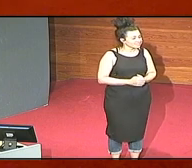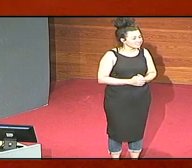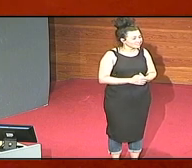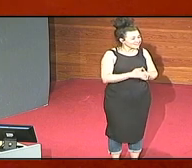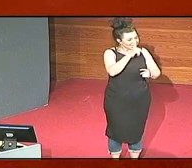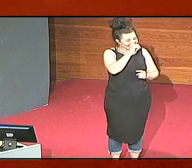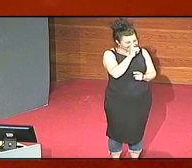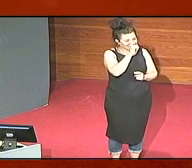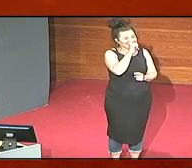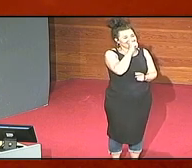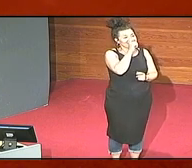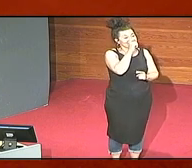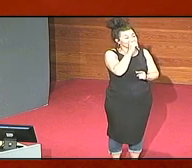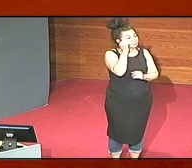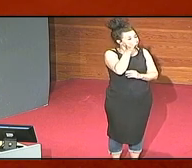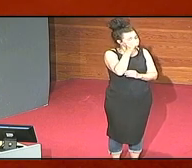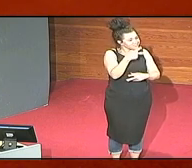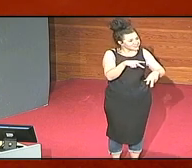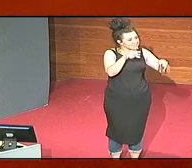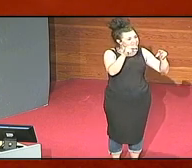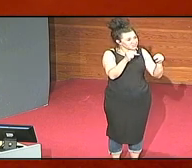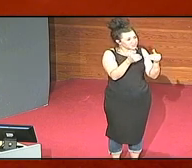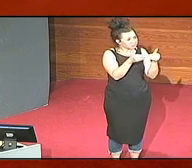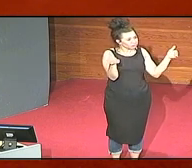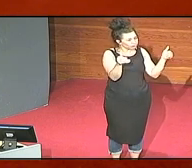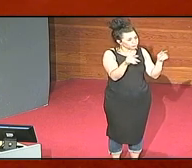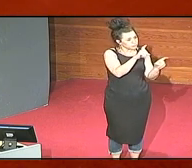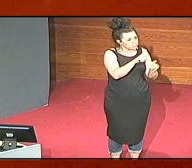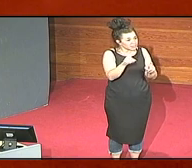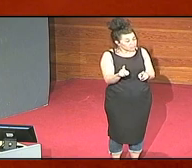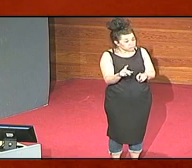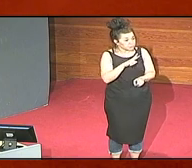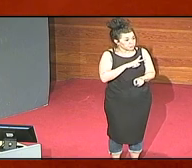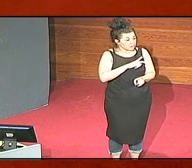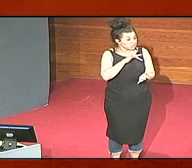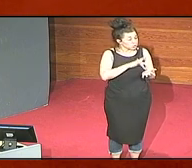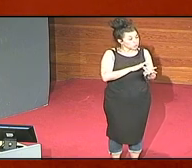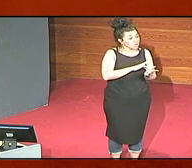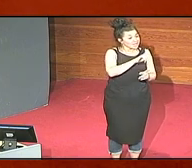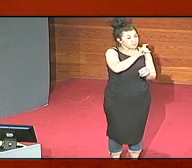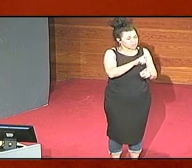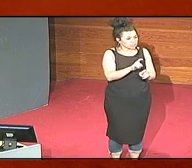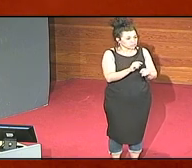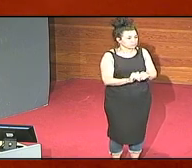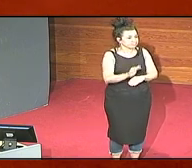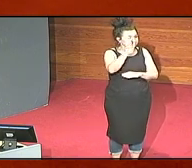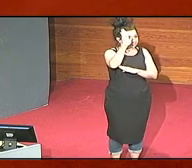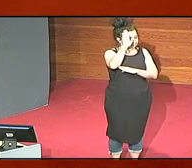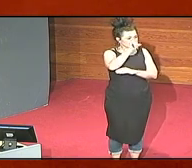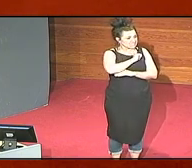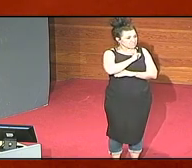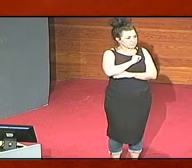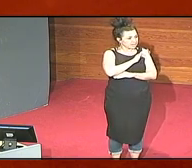meter a juanga derecha anda bate esa valdocco de la escalera que evitara cordobán alza de sahagún scuba hecho endesa ungur